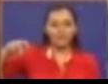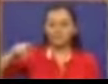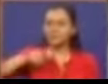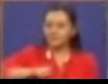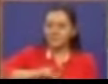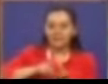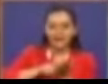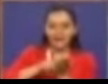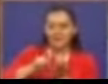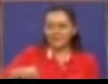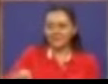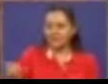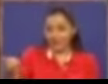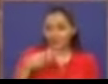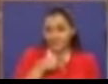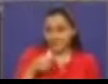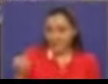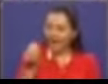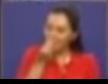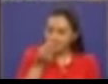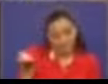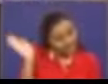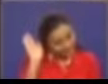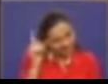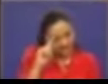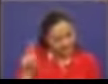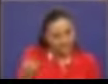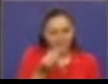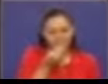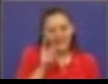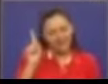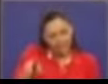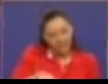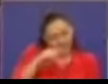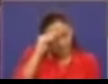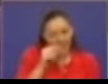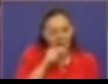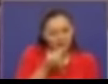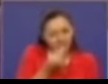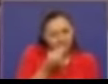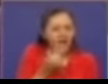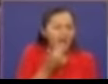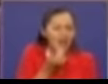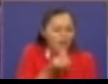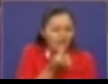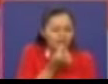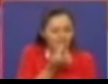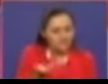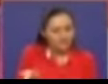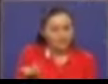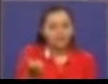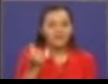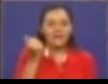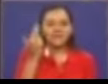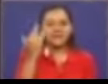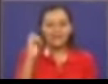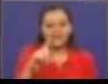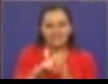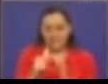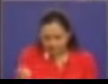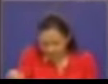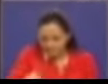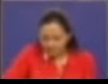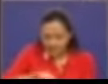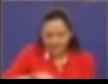pinche chontacuro que le encanta. Bien. Hay que aprender a comer chontacuro. Ahí está nuestra directora del SRI también, unos pinchitos